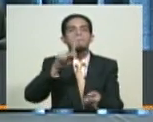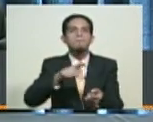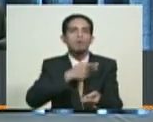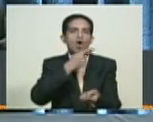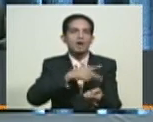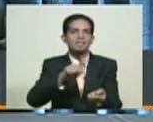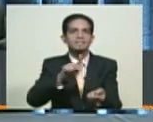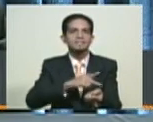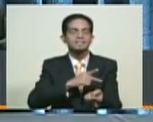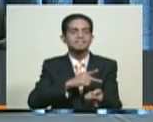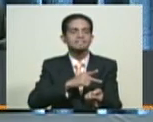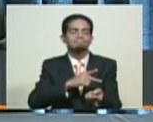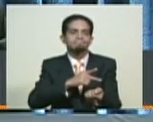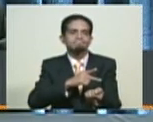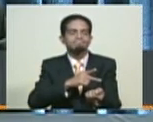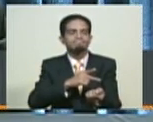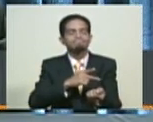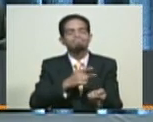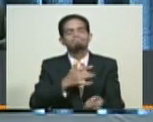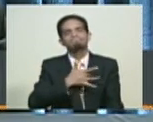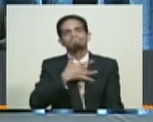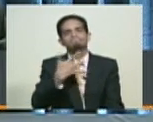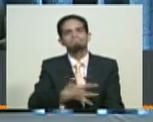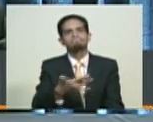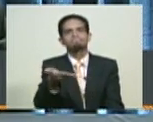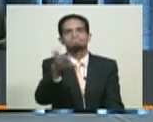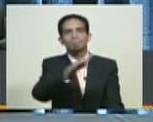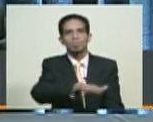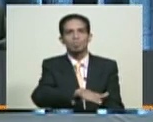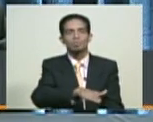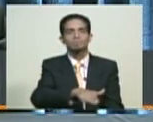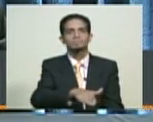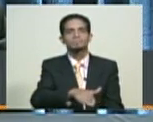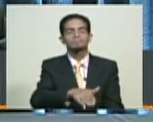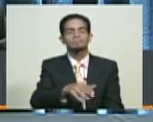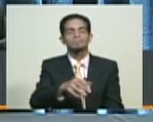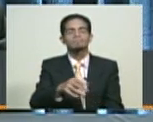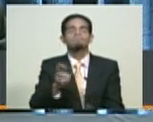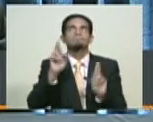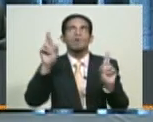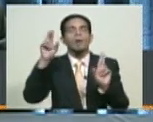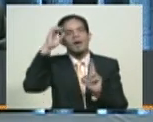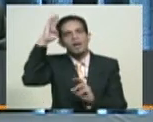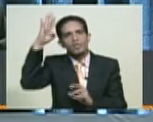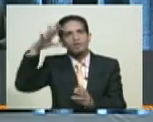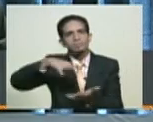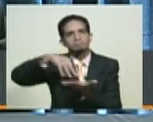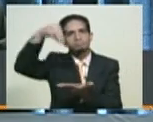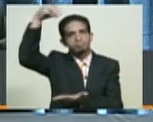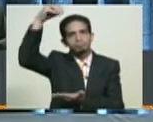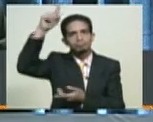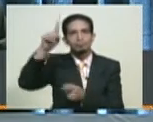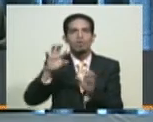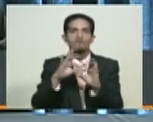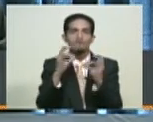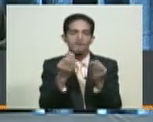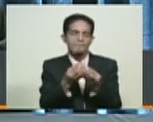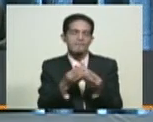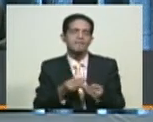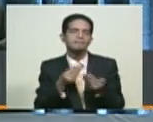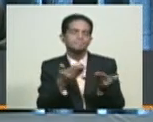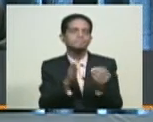nos dejas tu canto hevia y con él iremos siempre que dios te tenga en su gloria y a tu familia nuestras condolencias